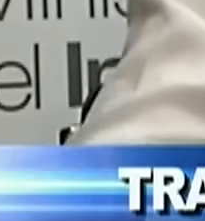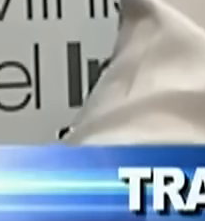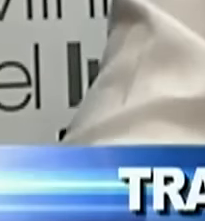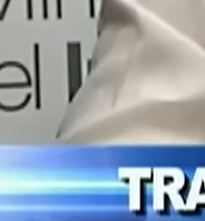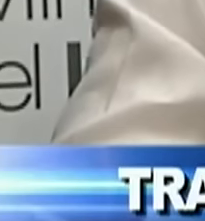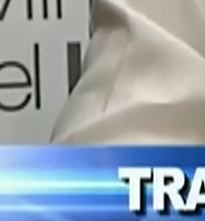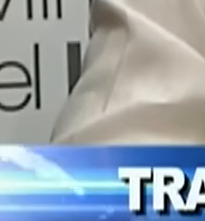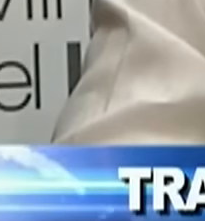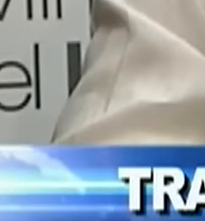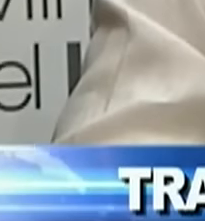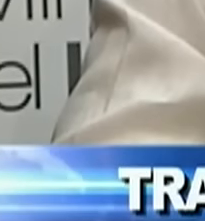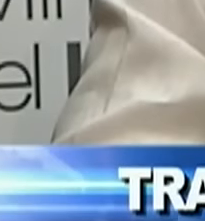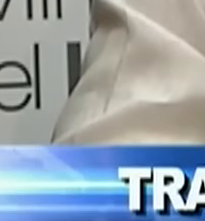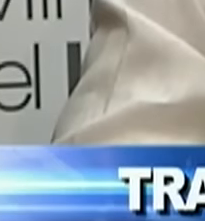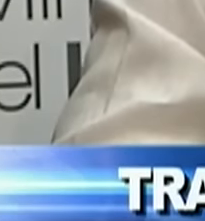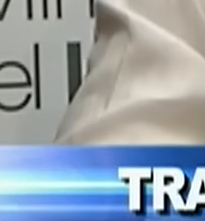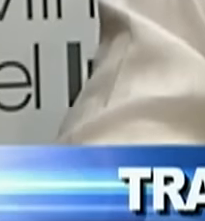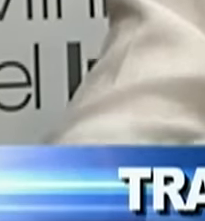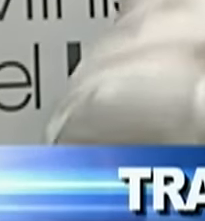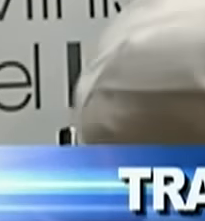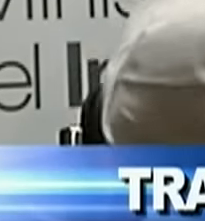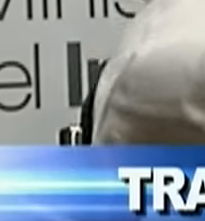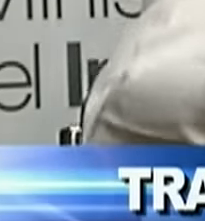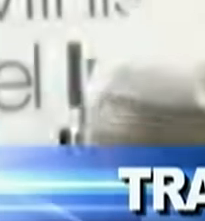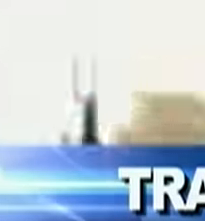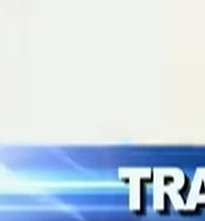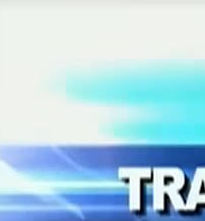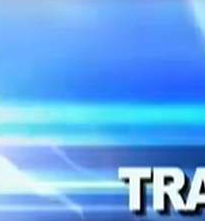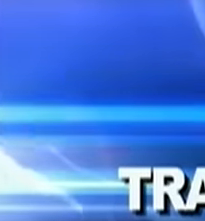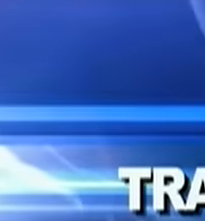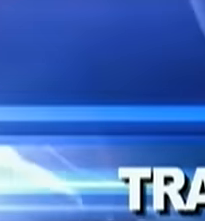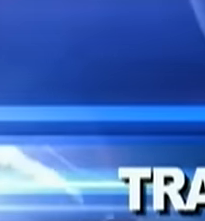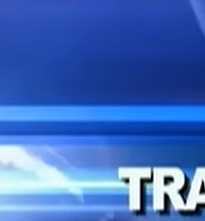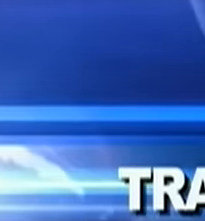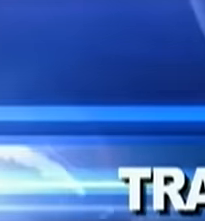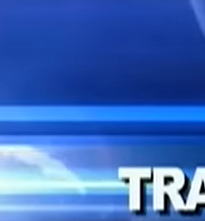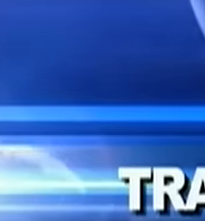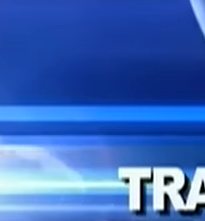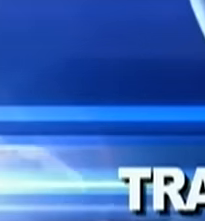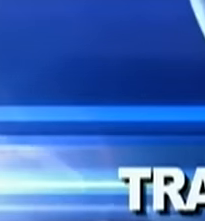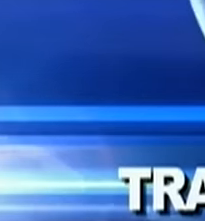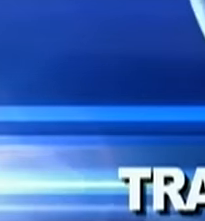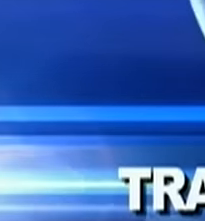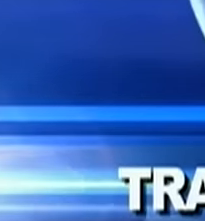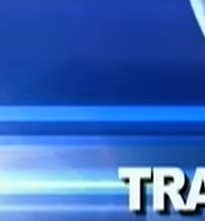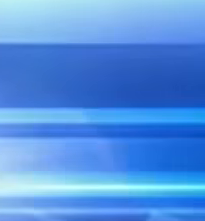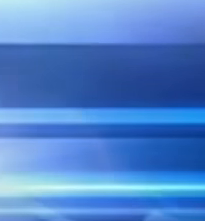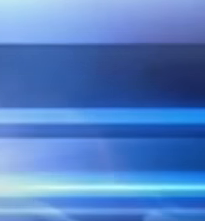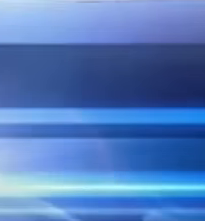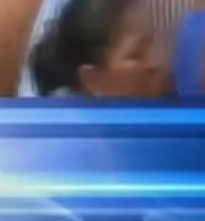que se intentó abusar sexualmente de ellas.